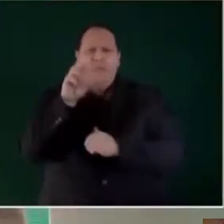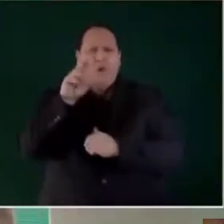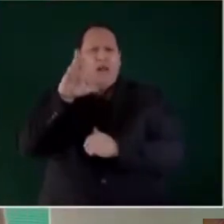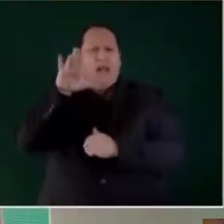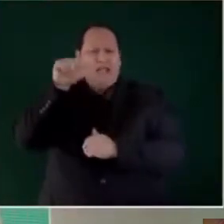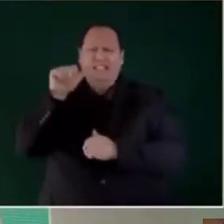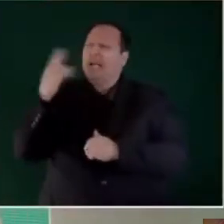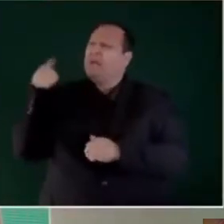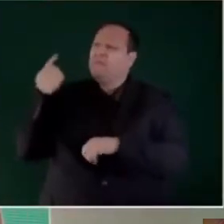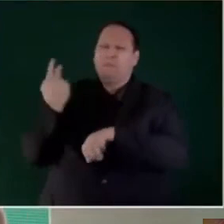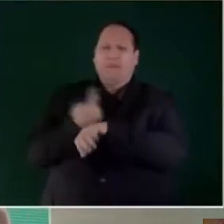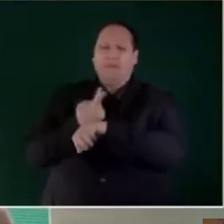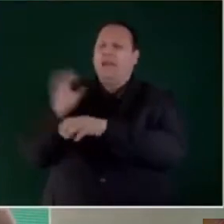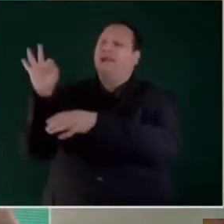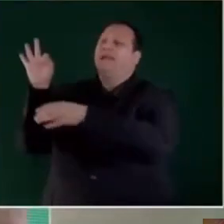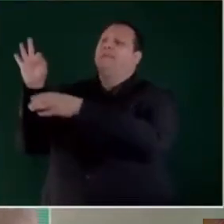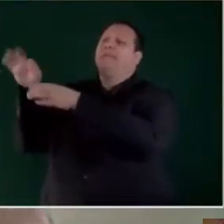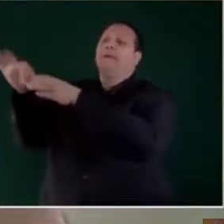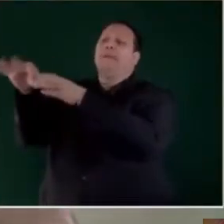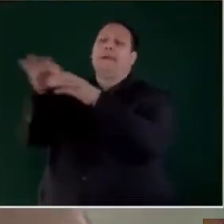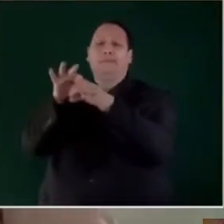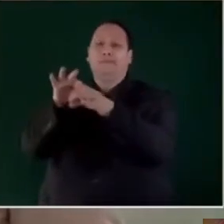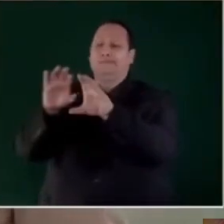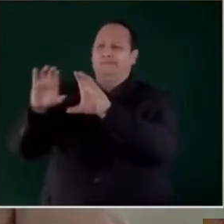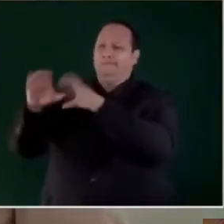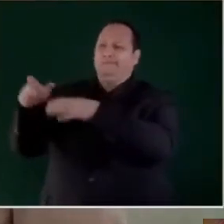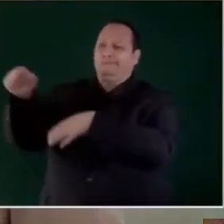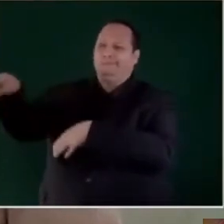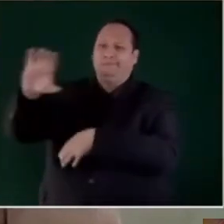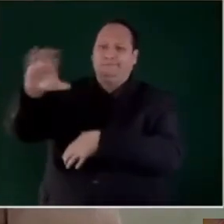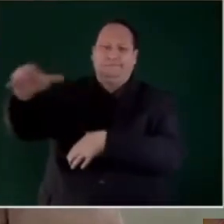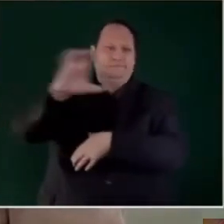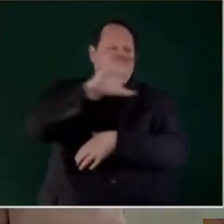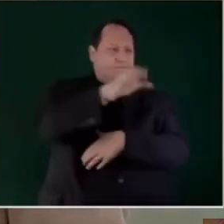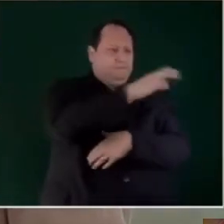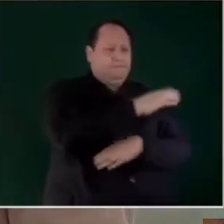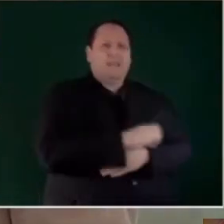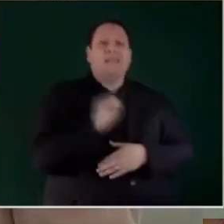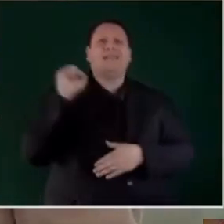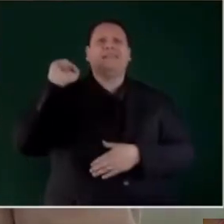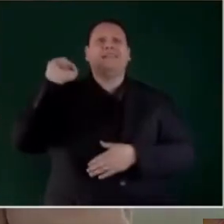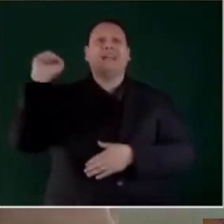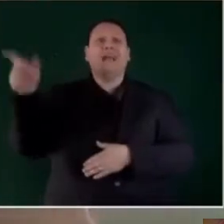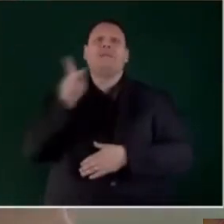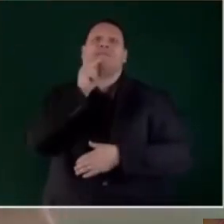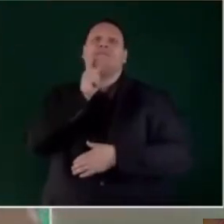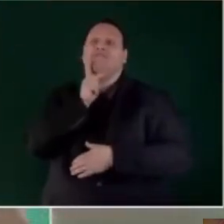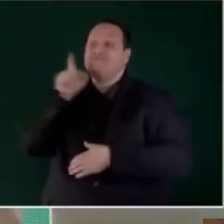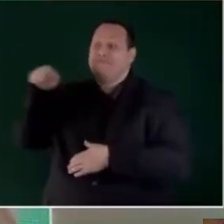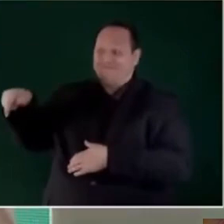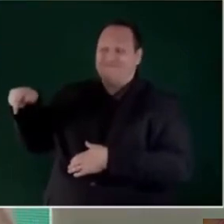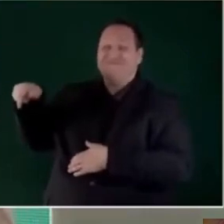sucediendo? Acaban de haber elecciones en las secciones del sindicato petrolero.